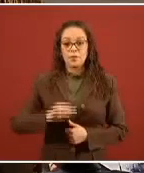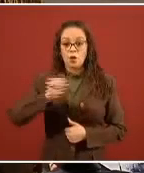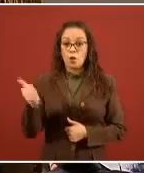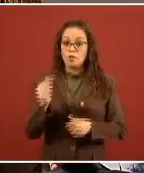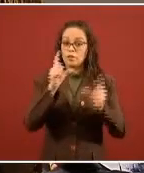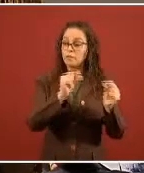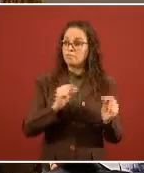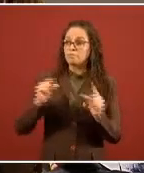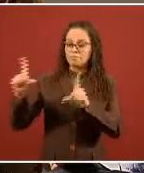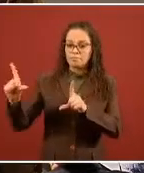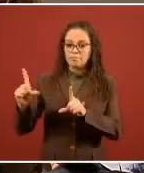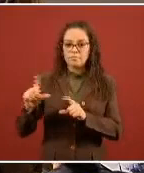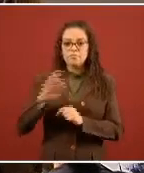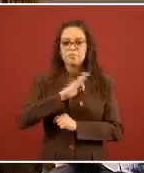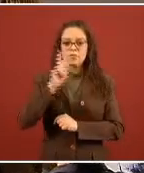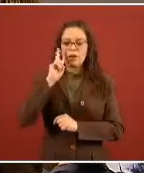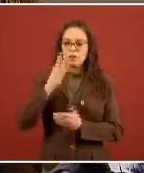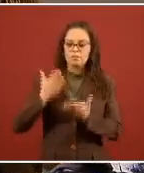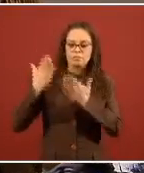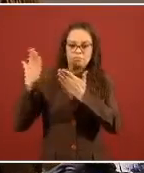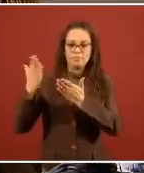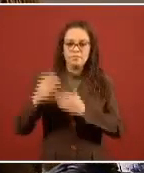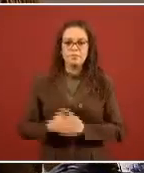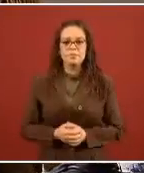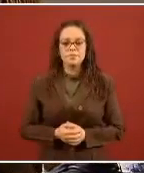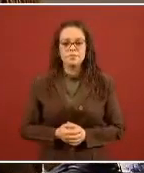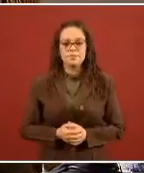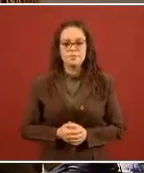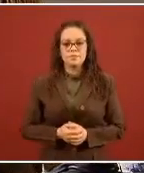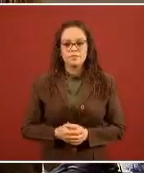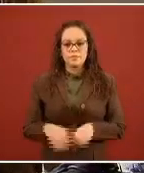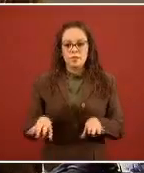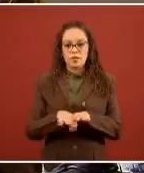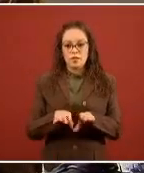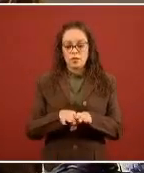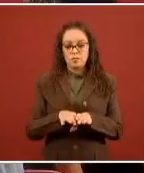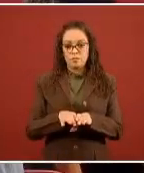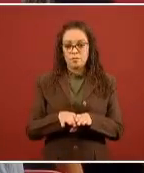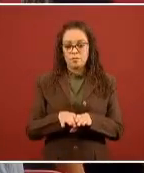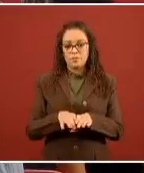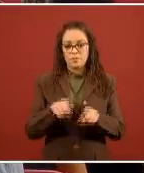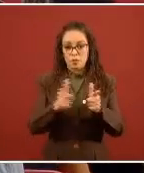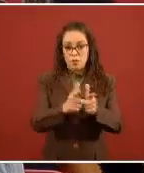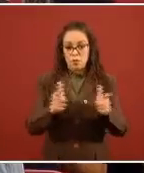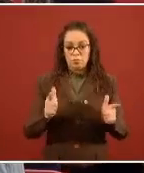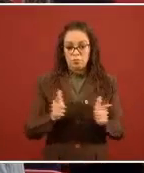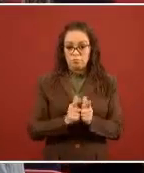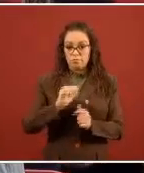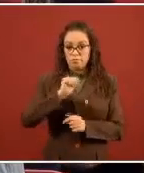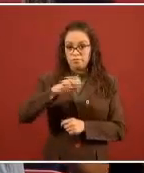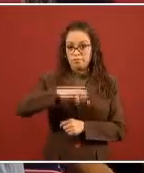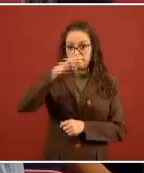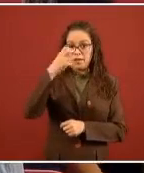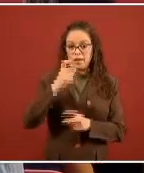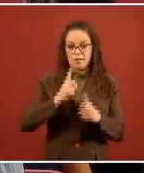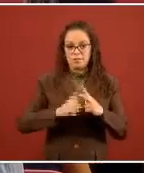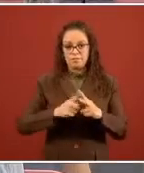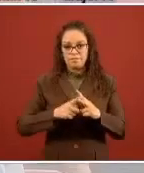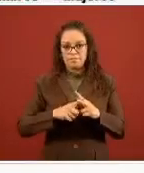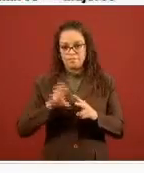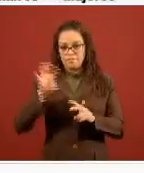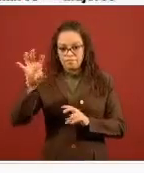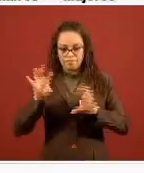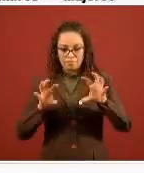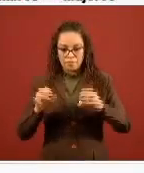favor, podemos ver precisamente la distribución por grupo de edad y en este caso por